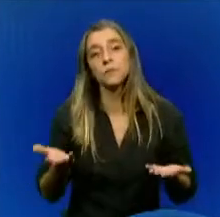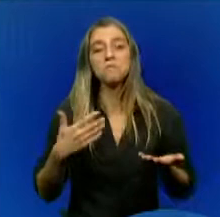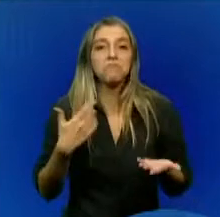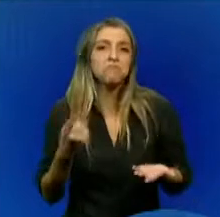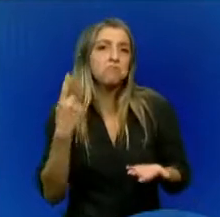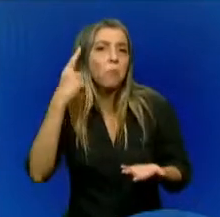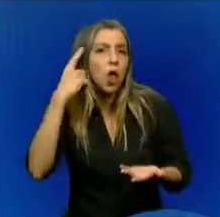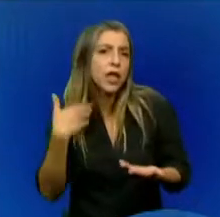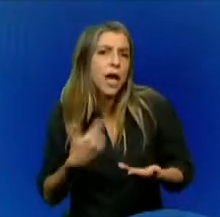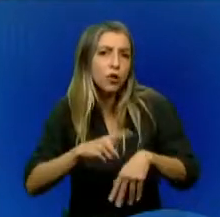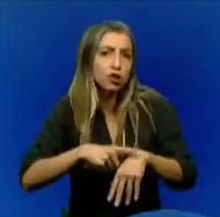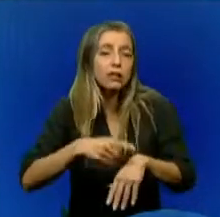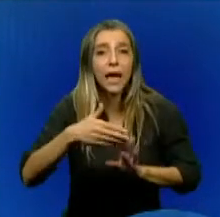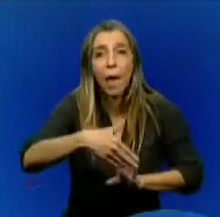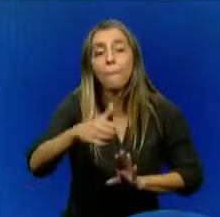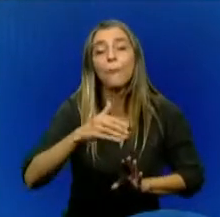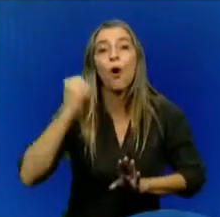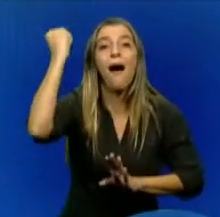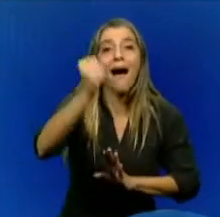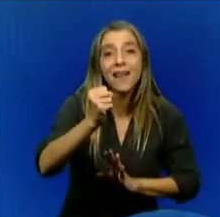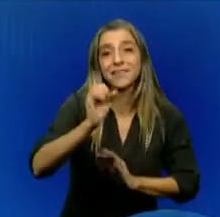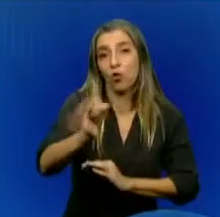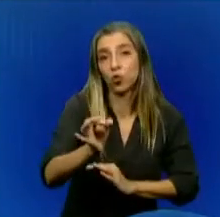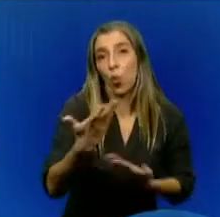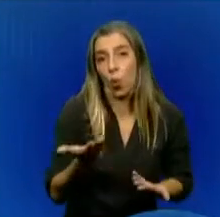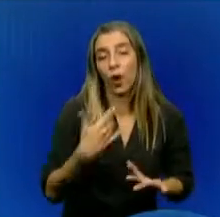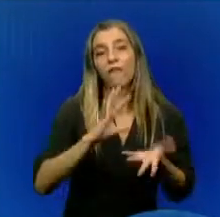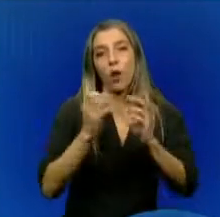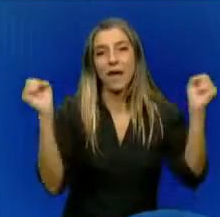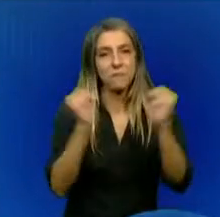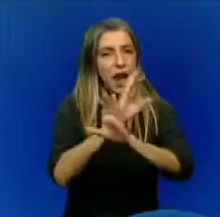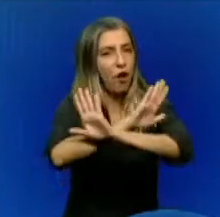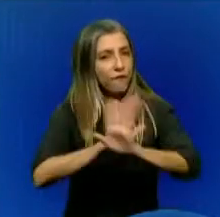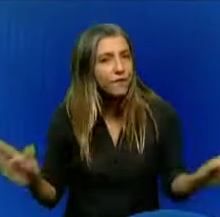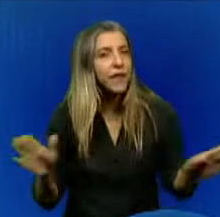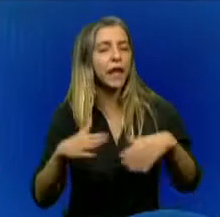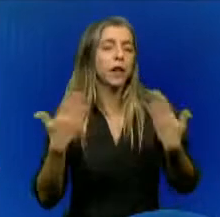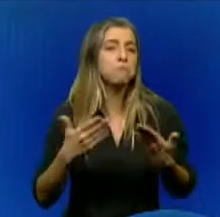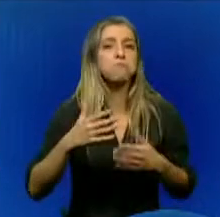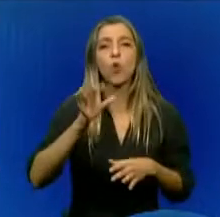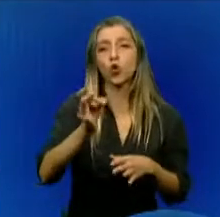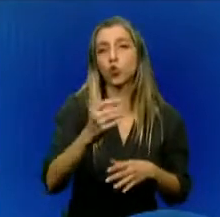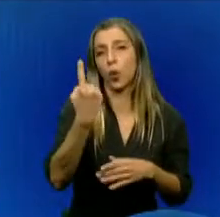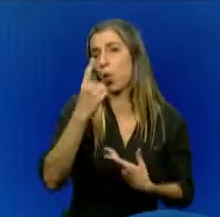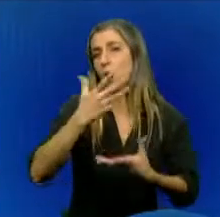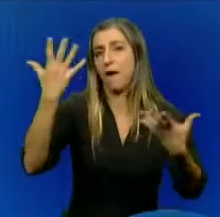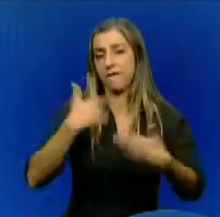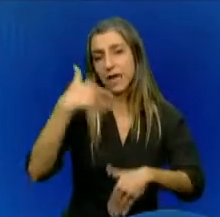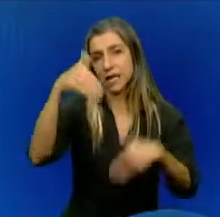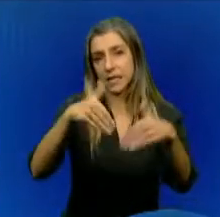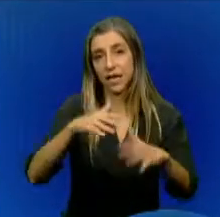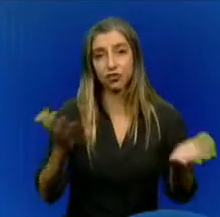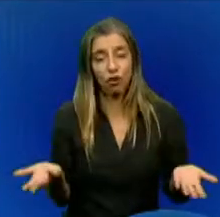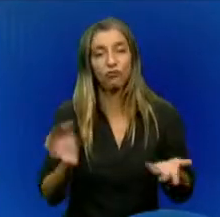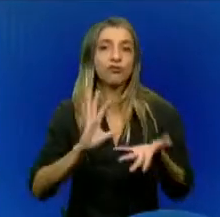poder vacunar a la mayor cantidad posible de gente, pasar el invierno de la mejor manera y lo que preveíamos como segunda